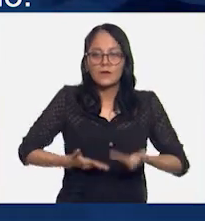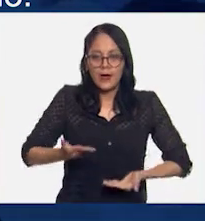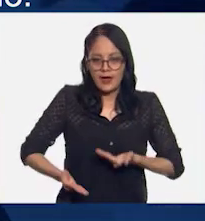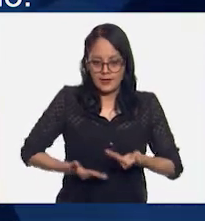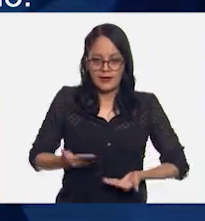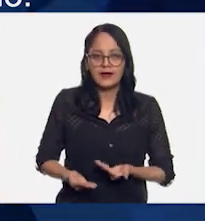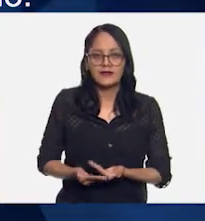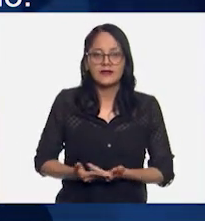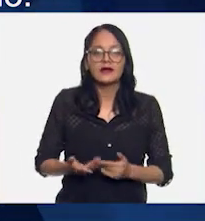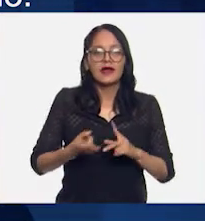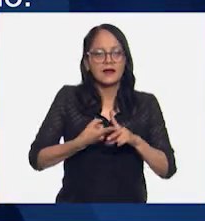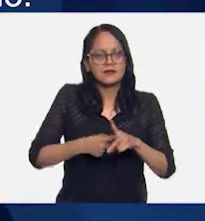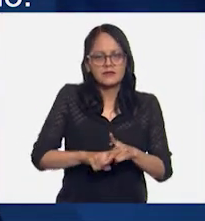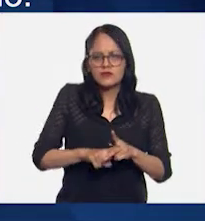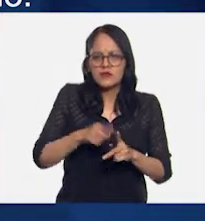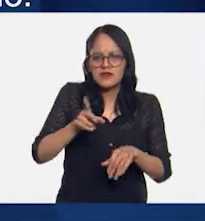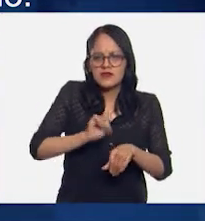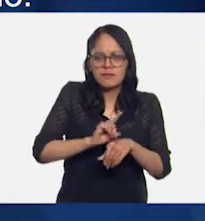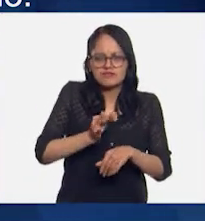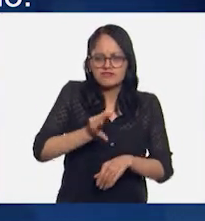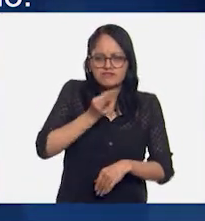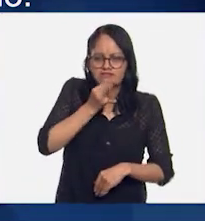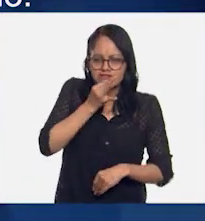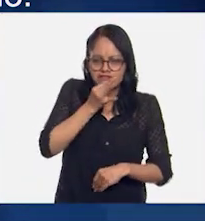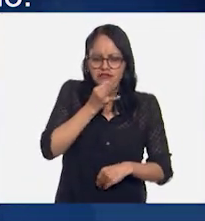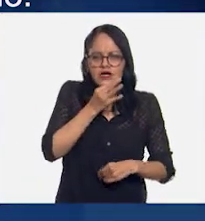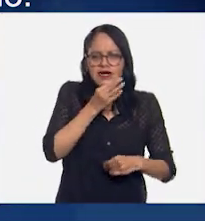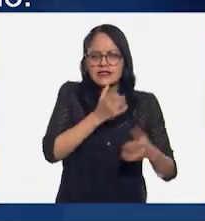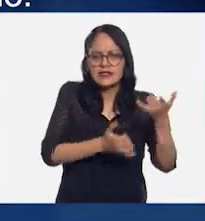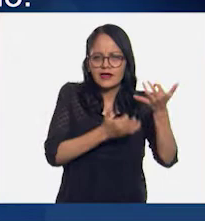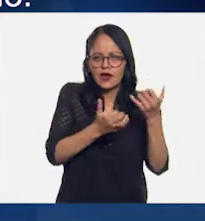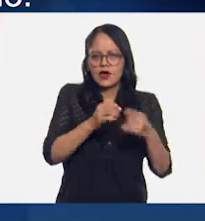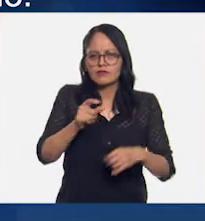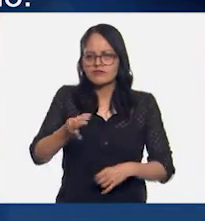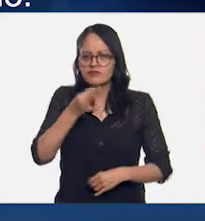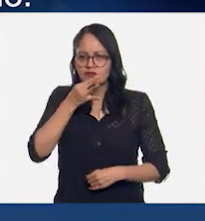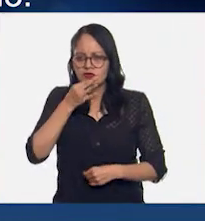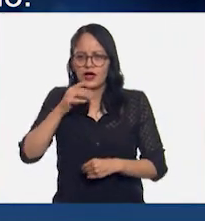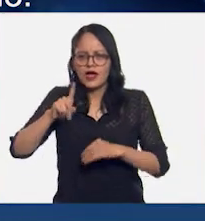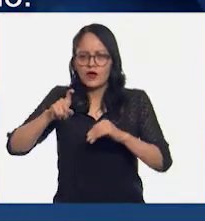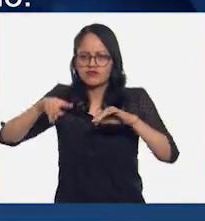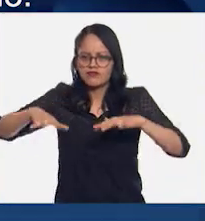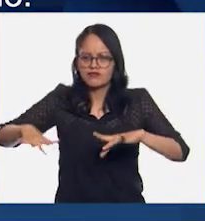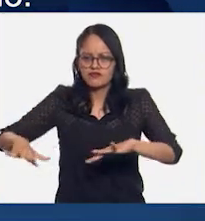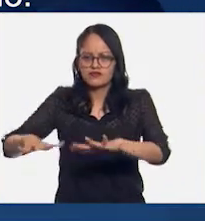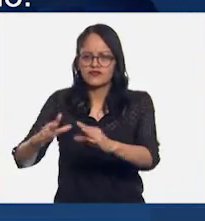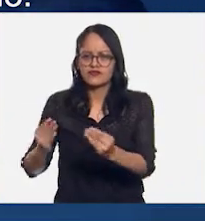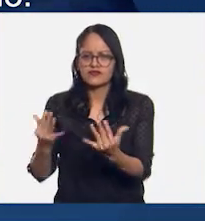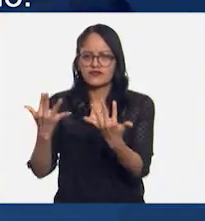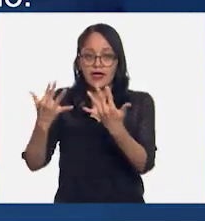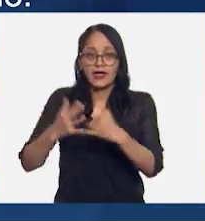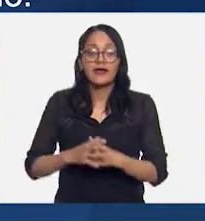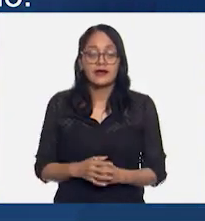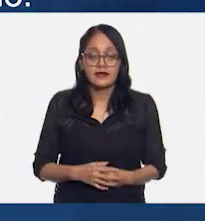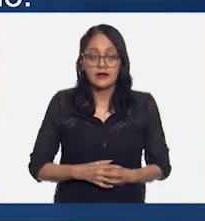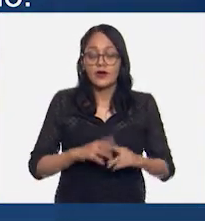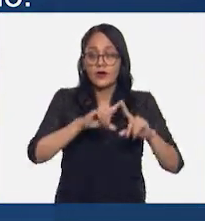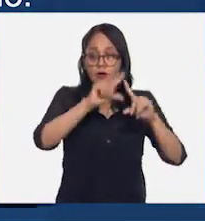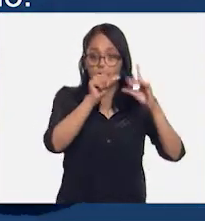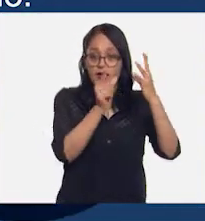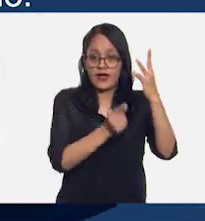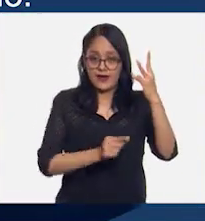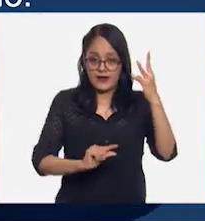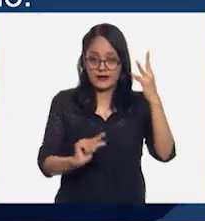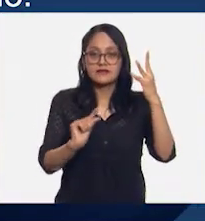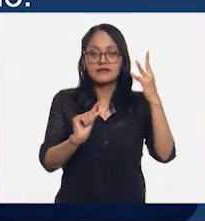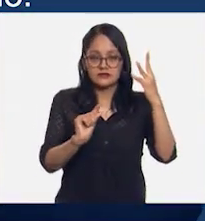en llamarada o en rocío, hoja que cae o grito en el cielo. Sí, María. A partir del segundo verso, donde